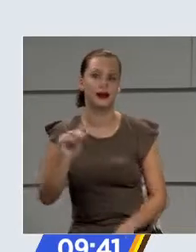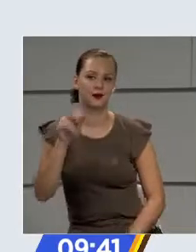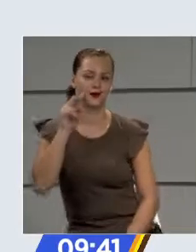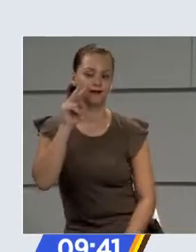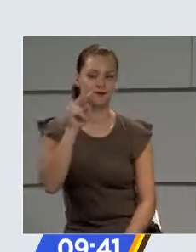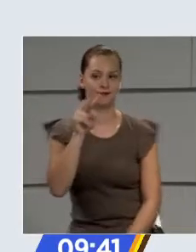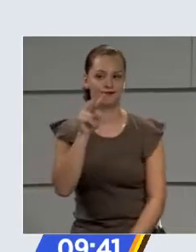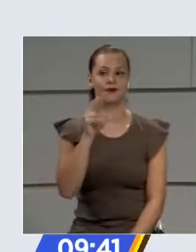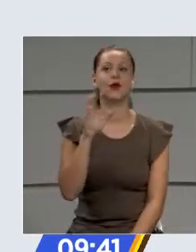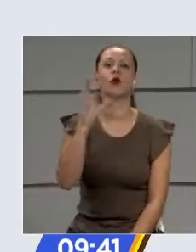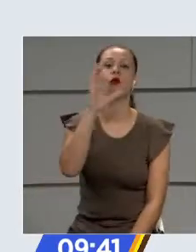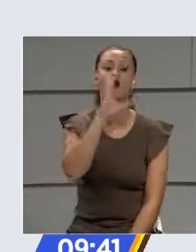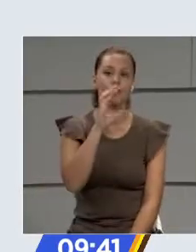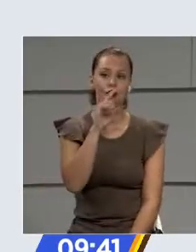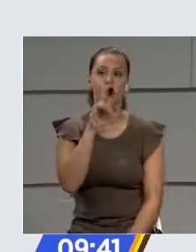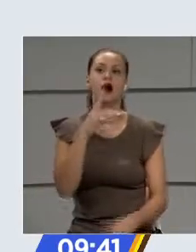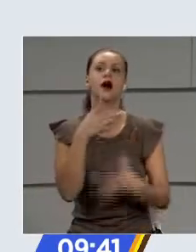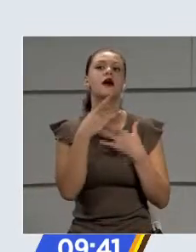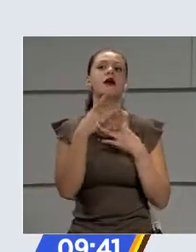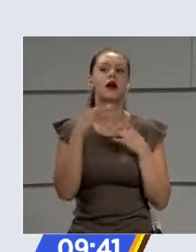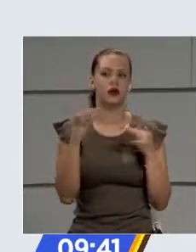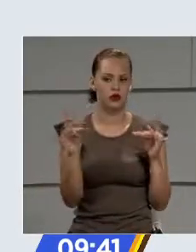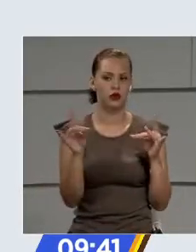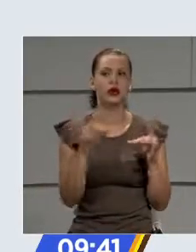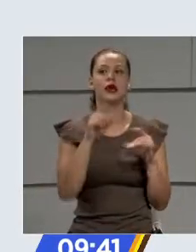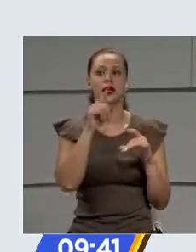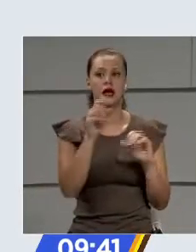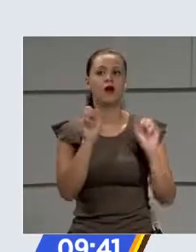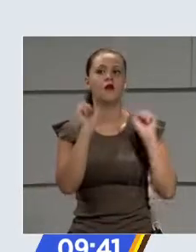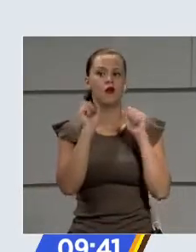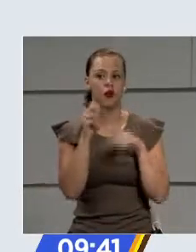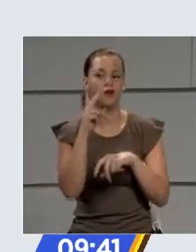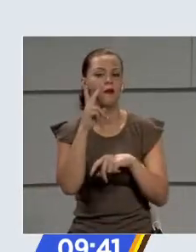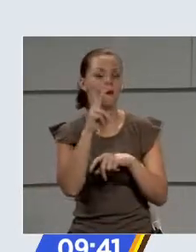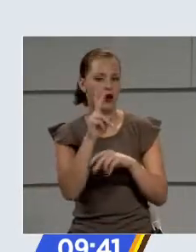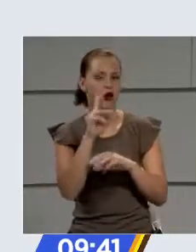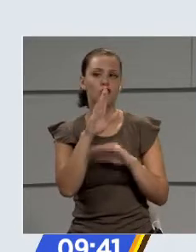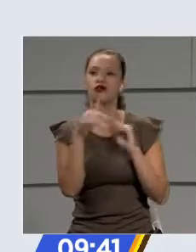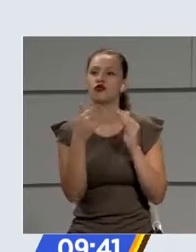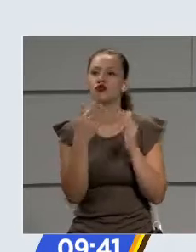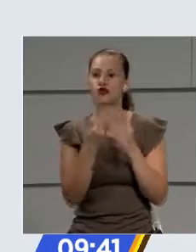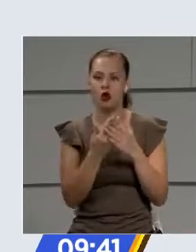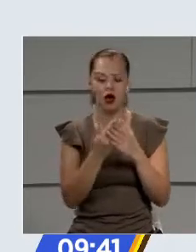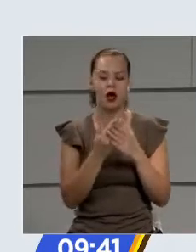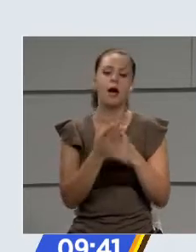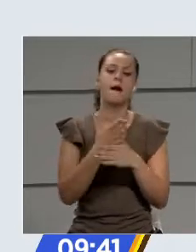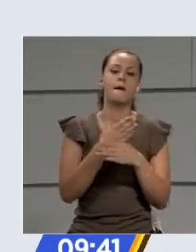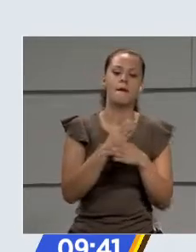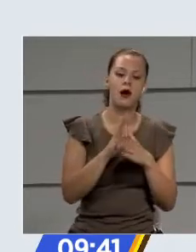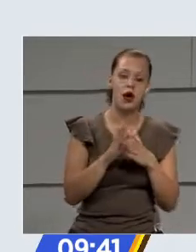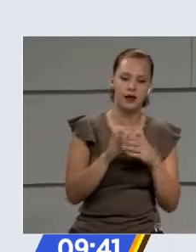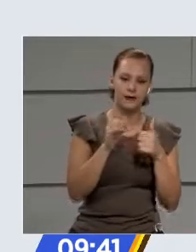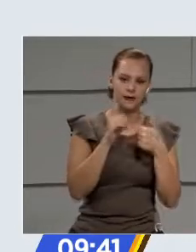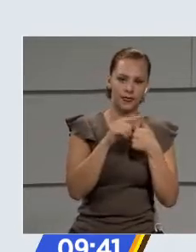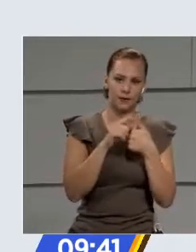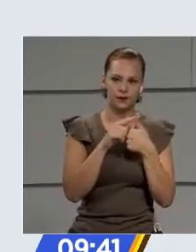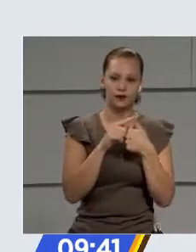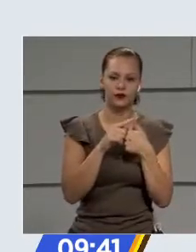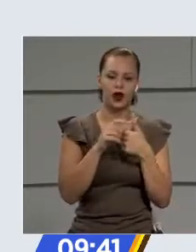llama, búsquenla, es gratuita y ahí van a poder ver todas, digamos, están la primera parte son